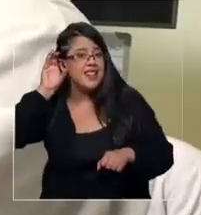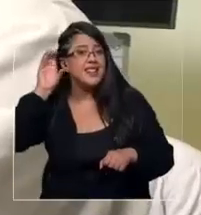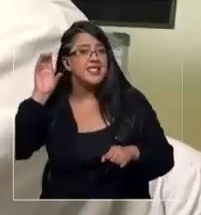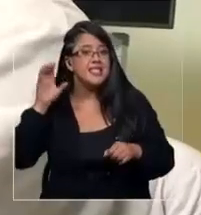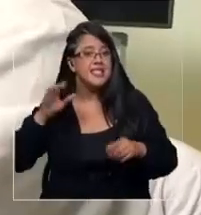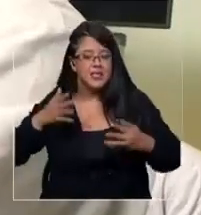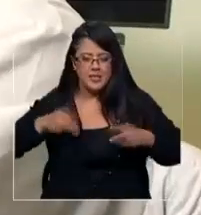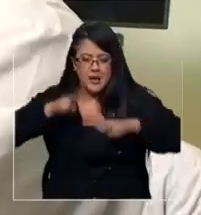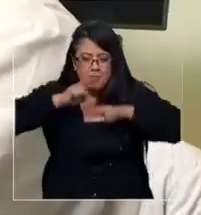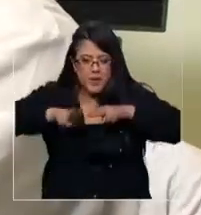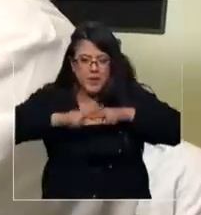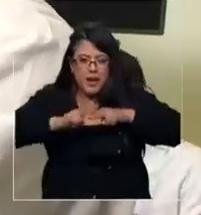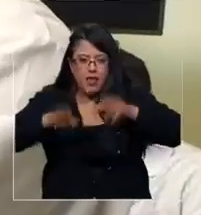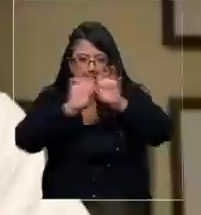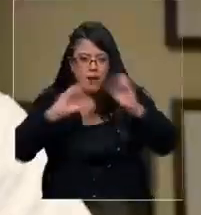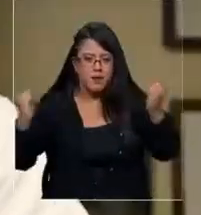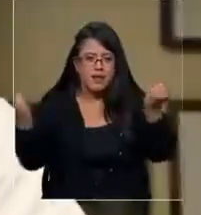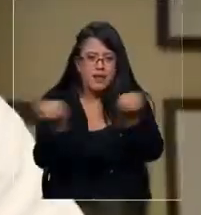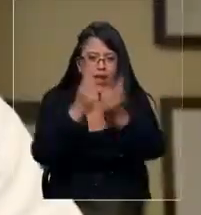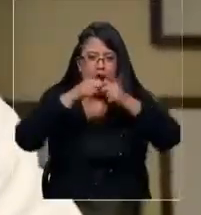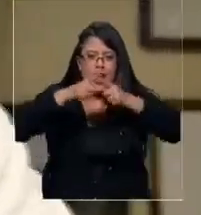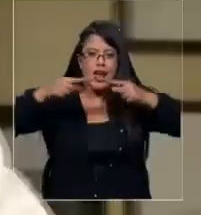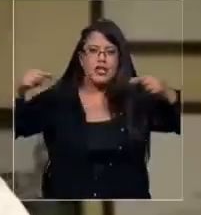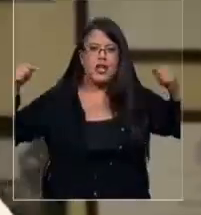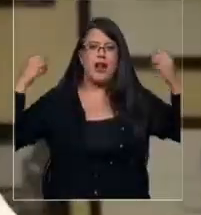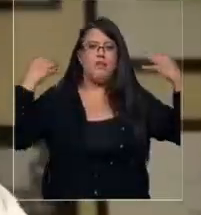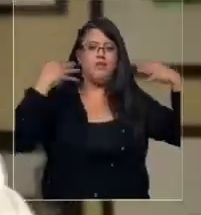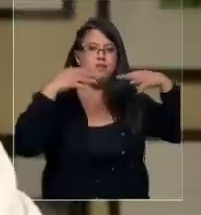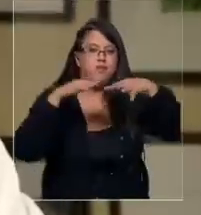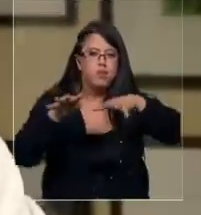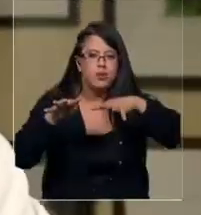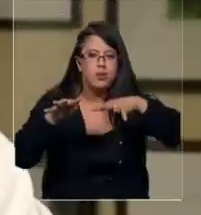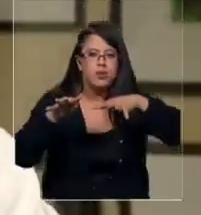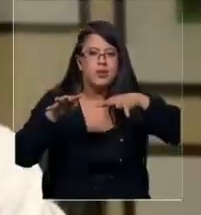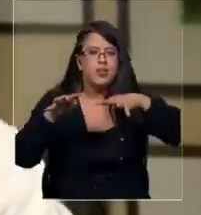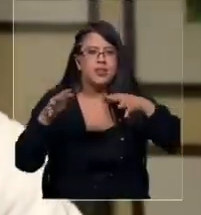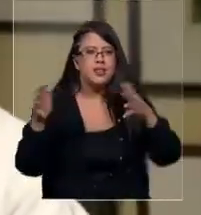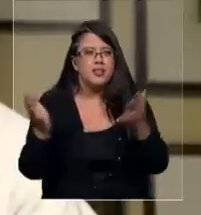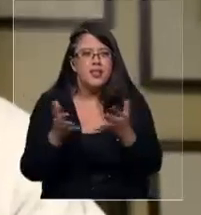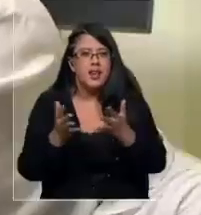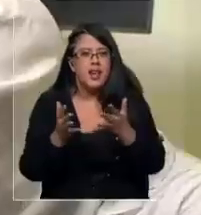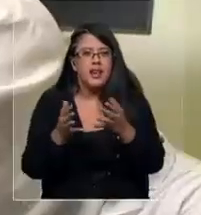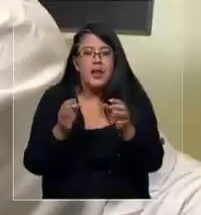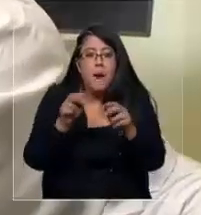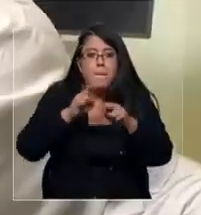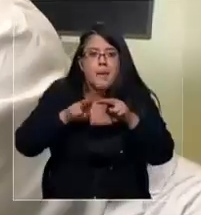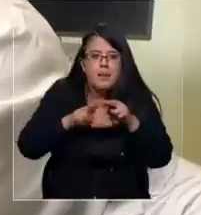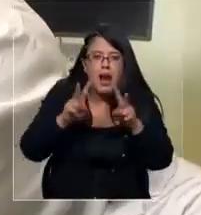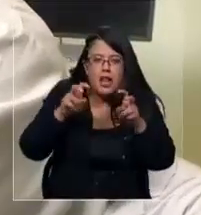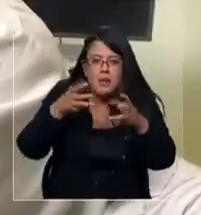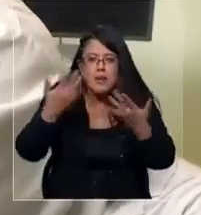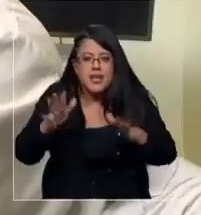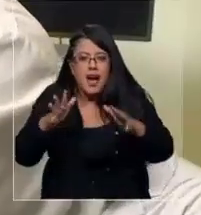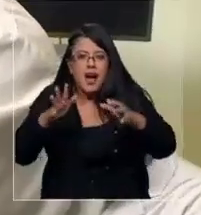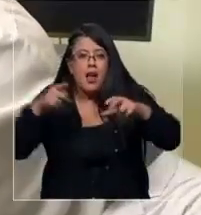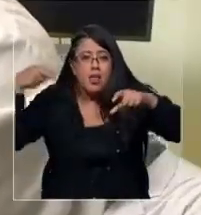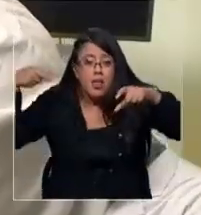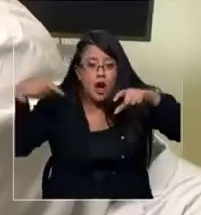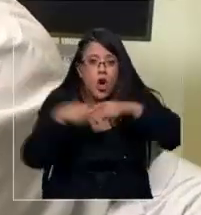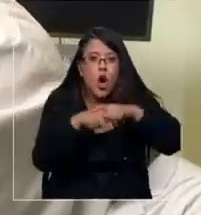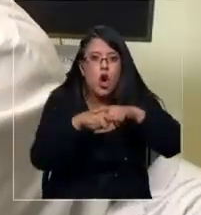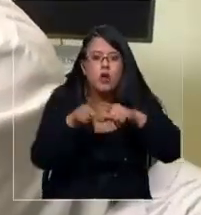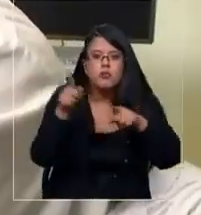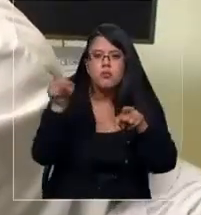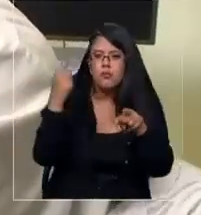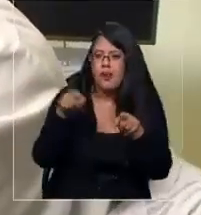un estadio nacional repleto. Los ojos del mundo están puestos sobre esta enfermedad. ¿Se siente una presión distinta